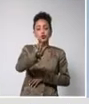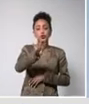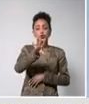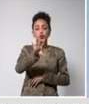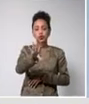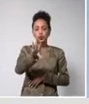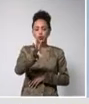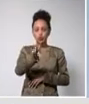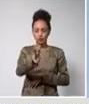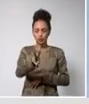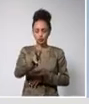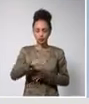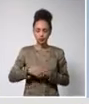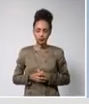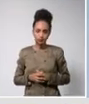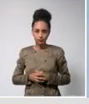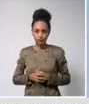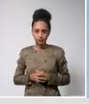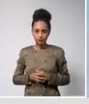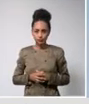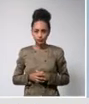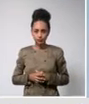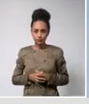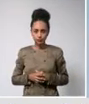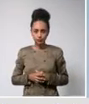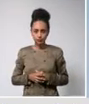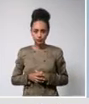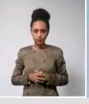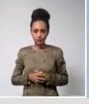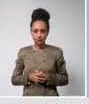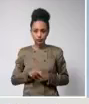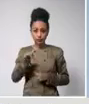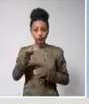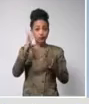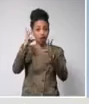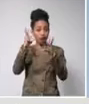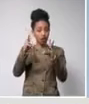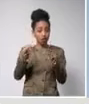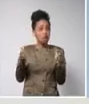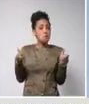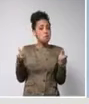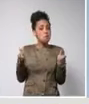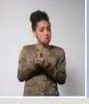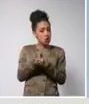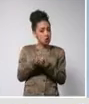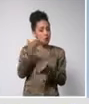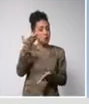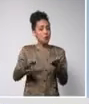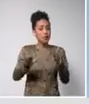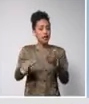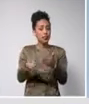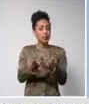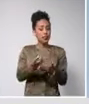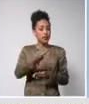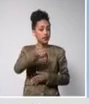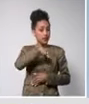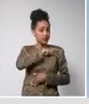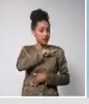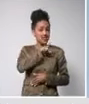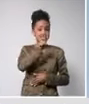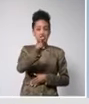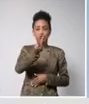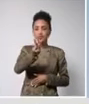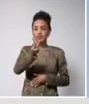3.452. Pudiéramos decir que es una cifra inferior a la del día de ayer, 123